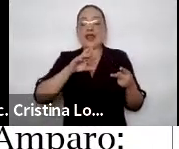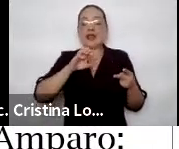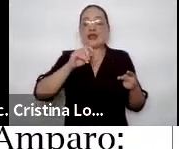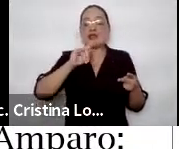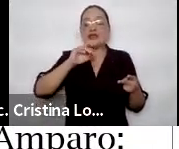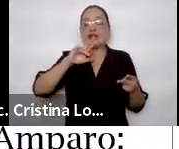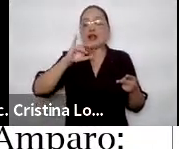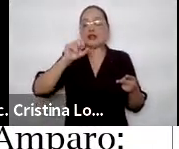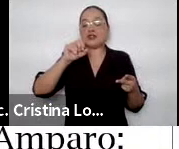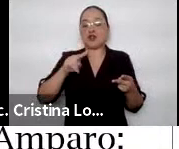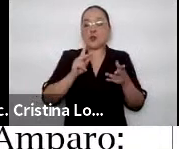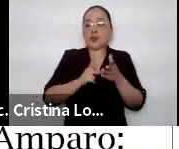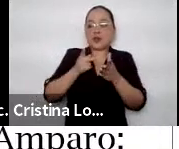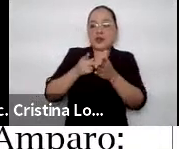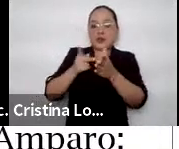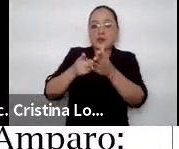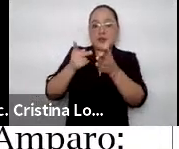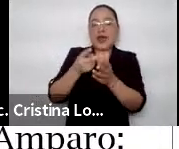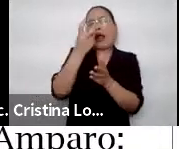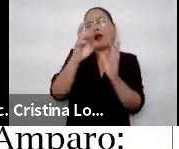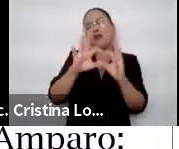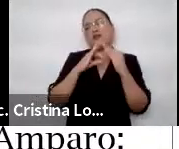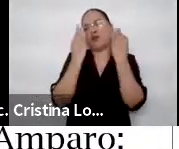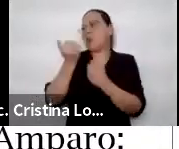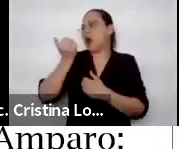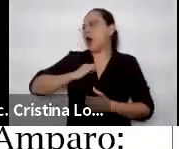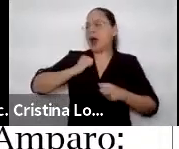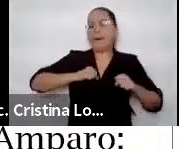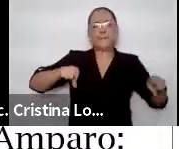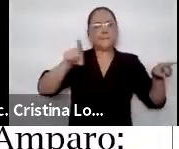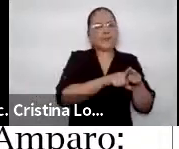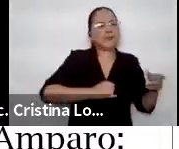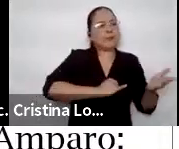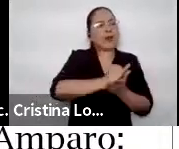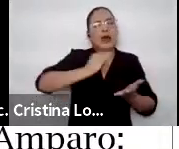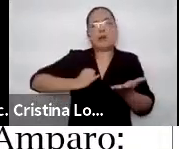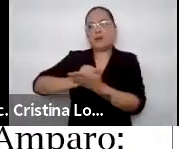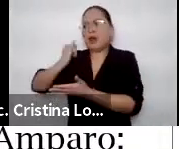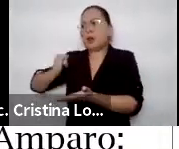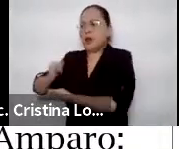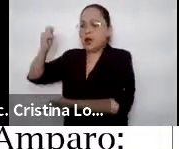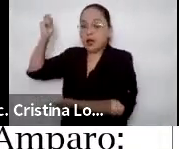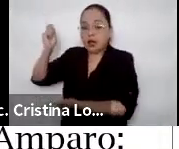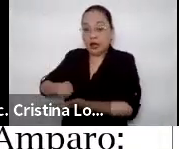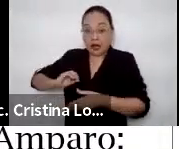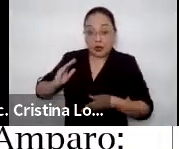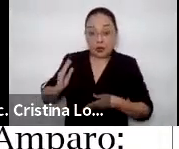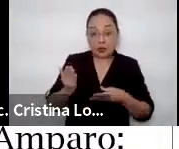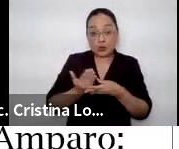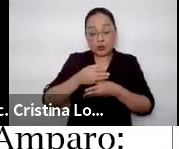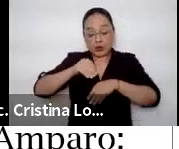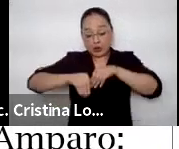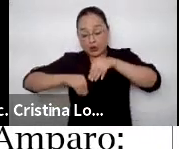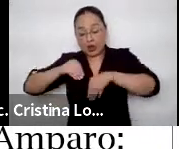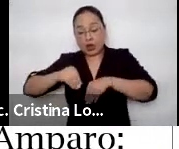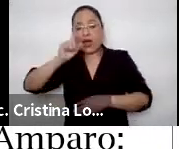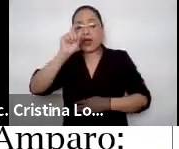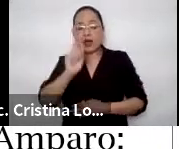el sistema más antiguo de integración de la jurisprudencia y consiste